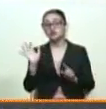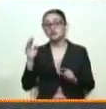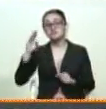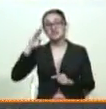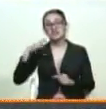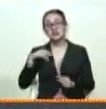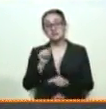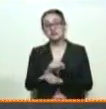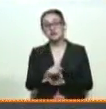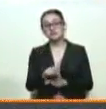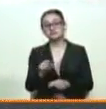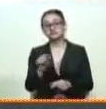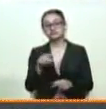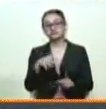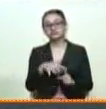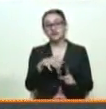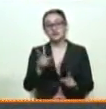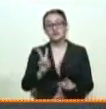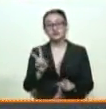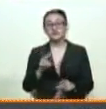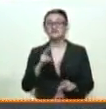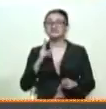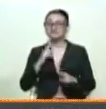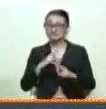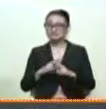militar. Muy peligroso,